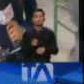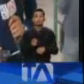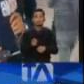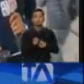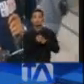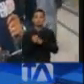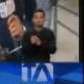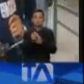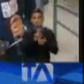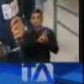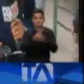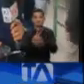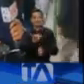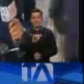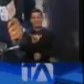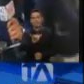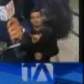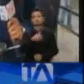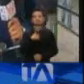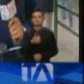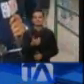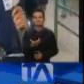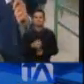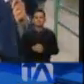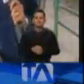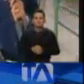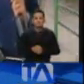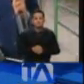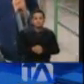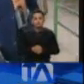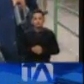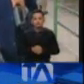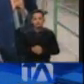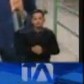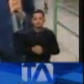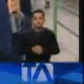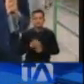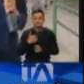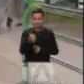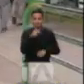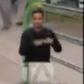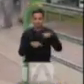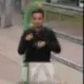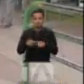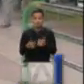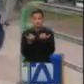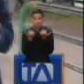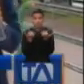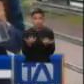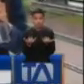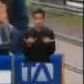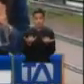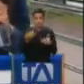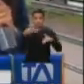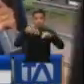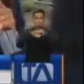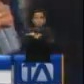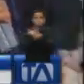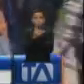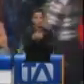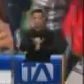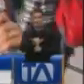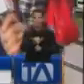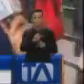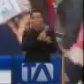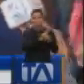donde se registra más aglomeración de gente. ¿Cómo estás, Joana? Gisela, estamos encontramos esta mañana en la estación de la Y